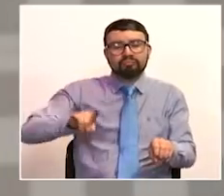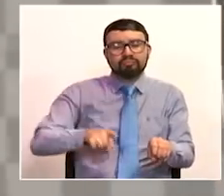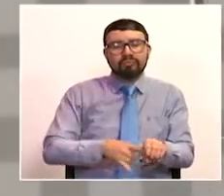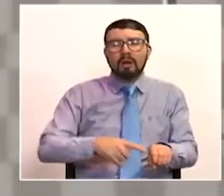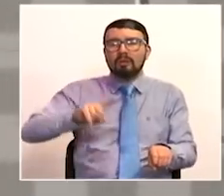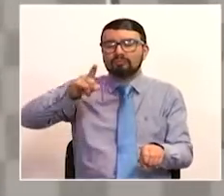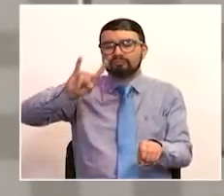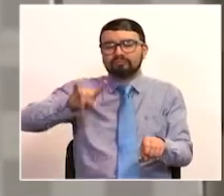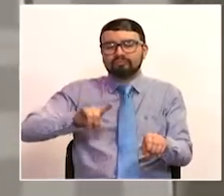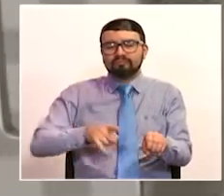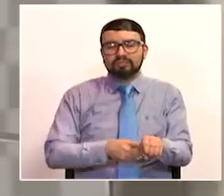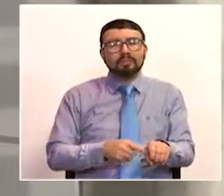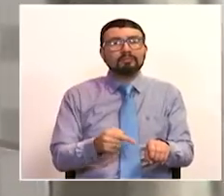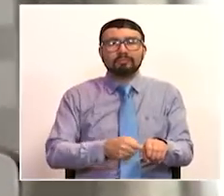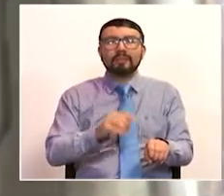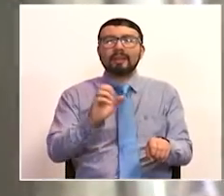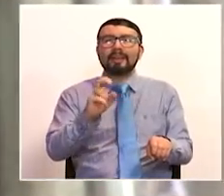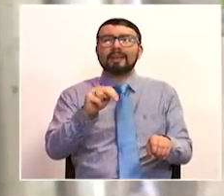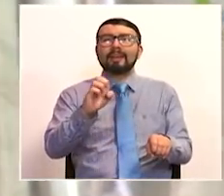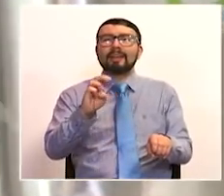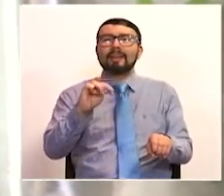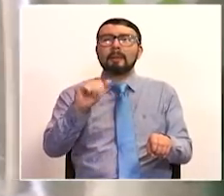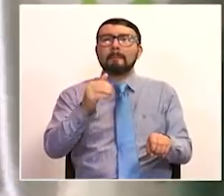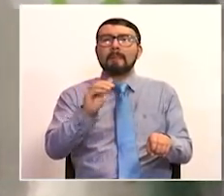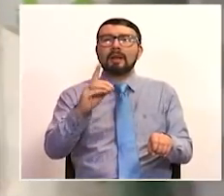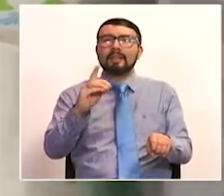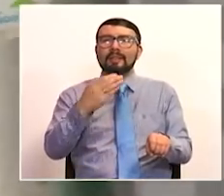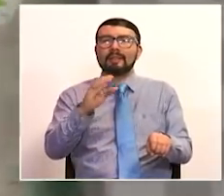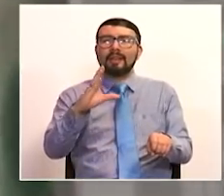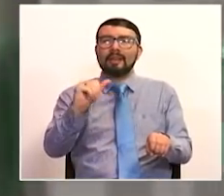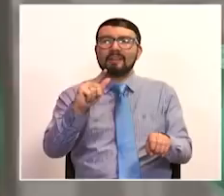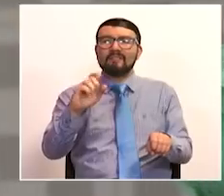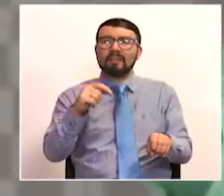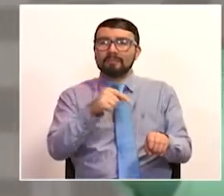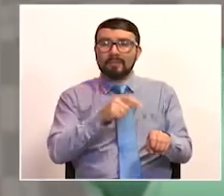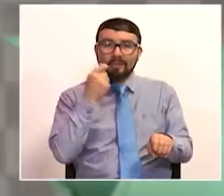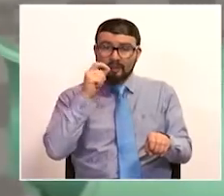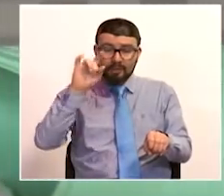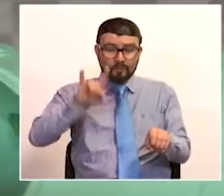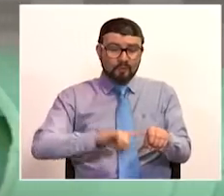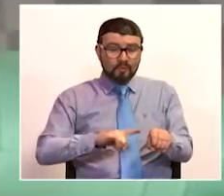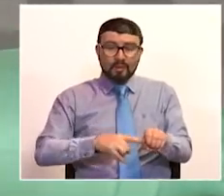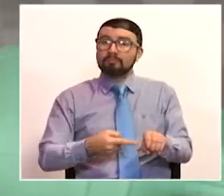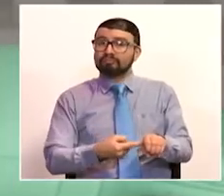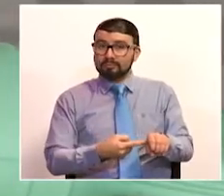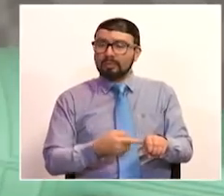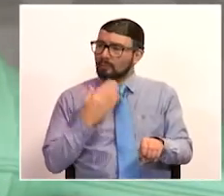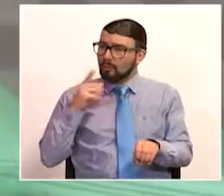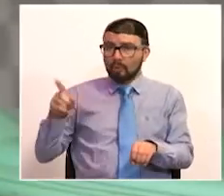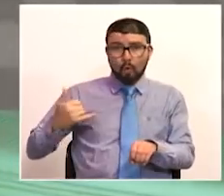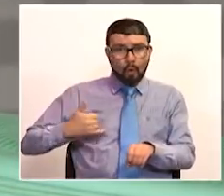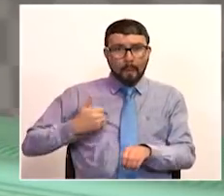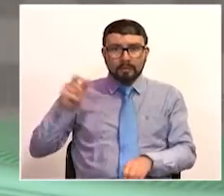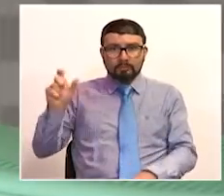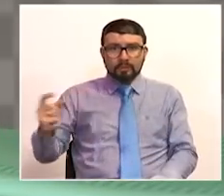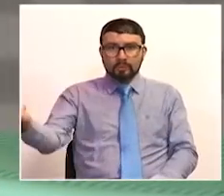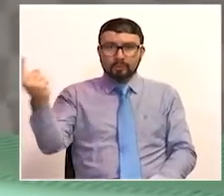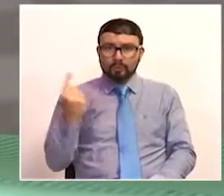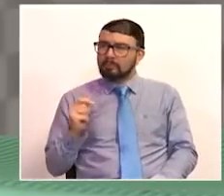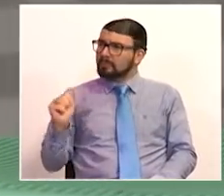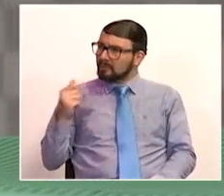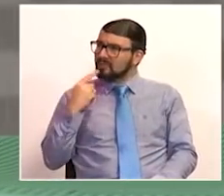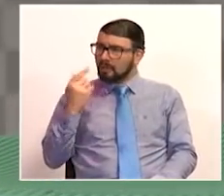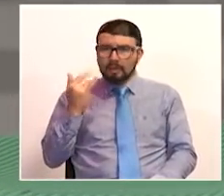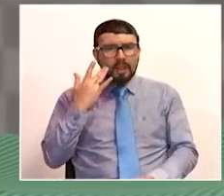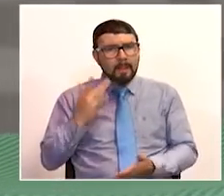tiene un médico en la casa, y es sencillo. Hoy me da mucha satisfacción de atender a un paciente que me decía, muy joven él, que se hacía los enemas y la